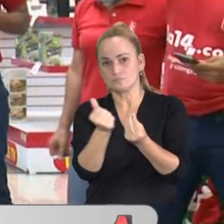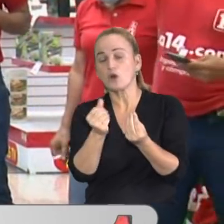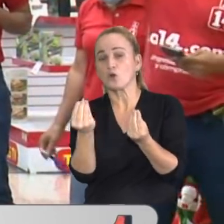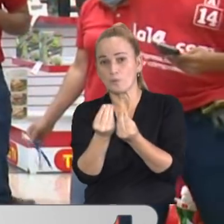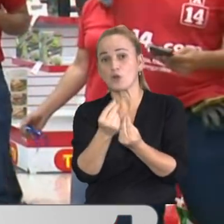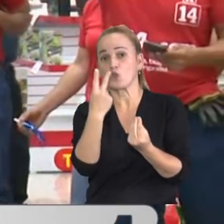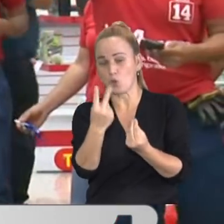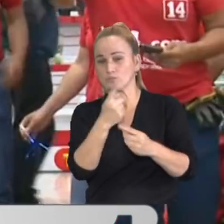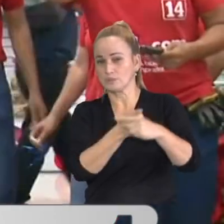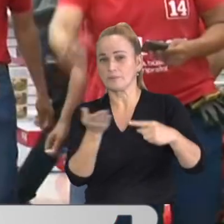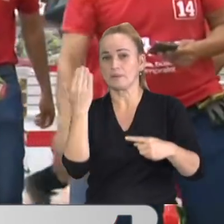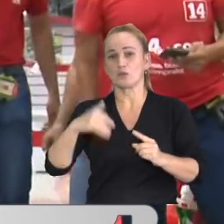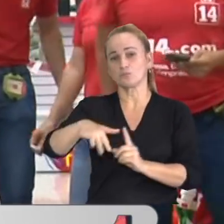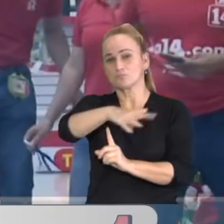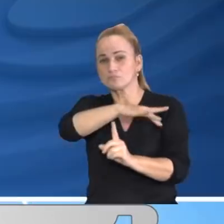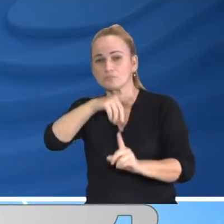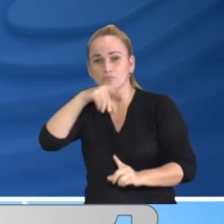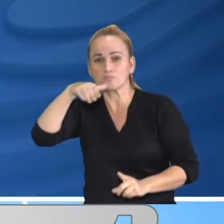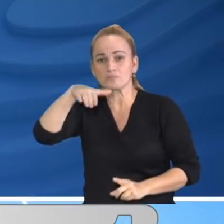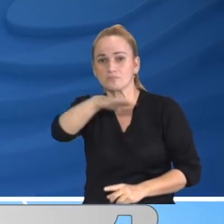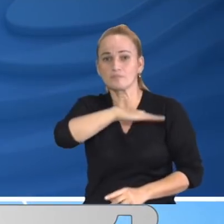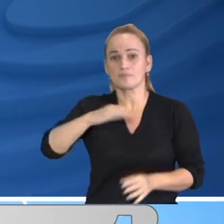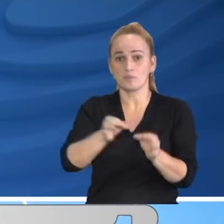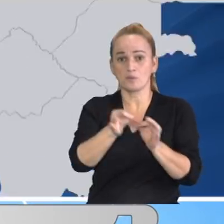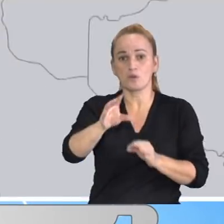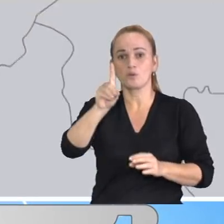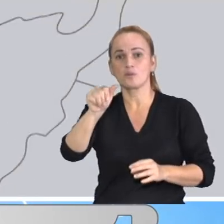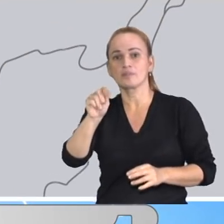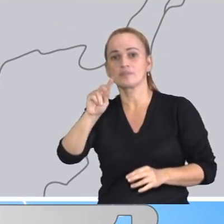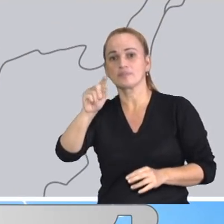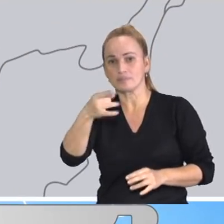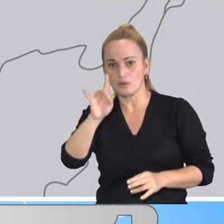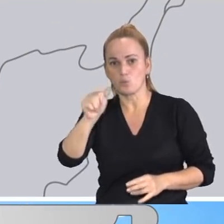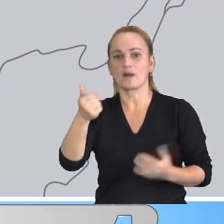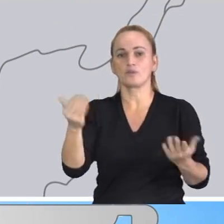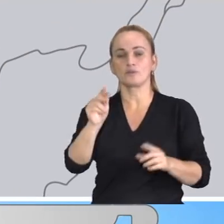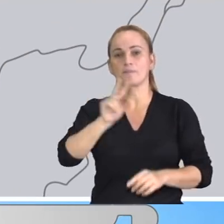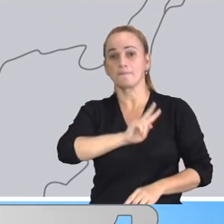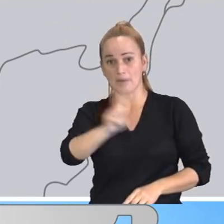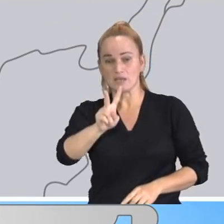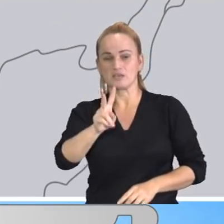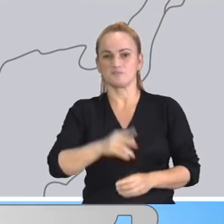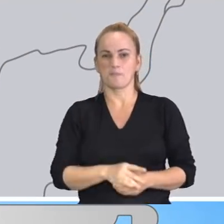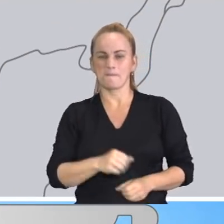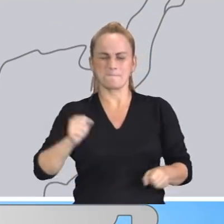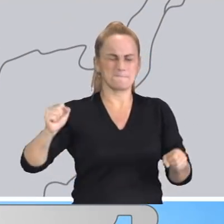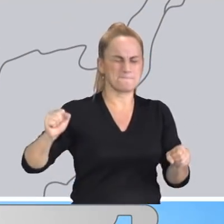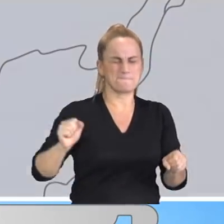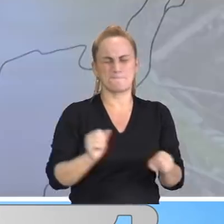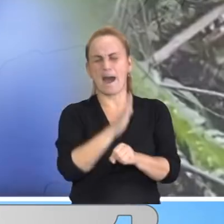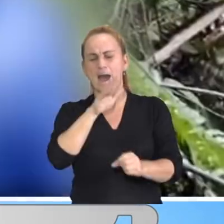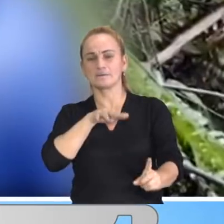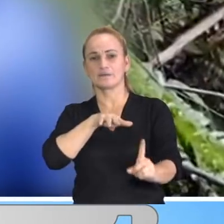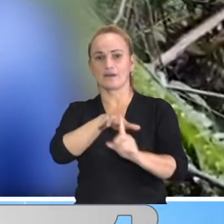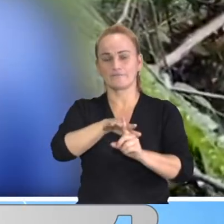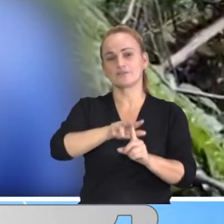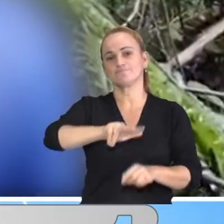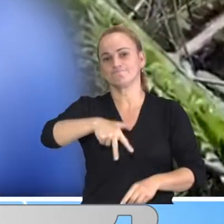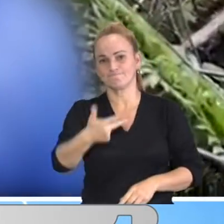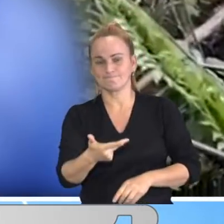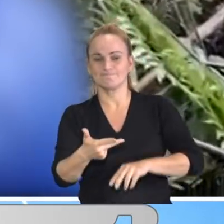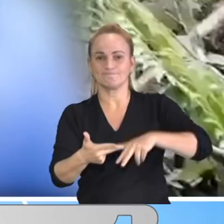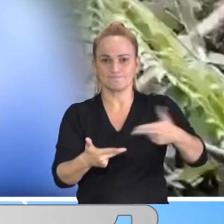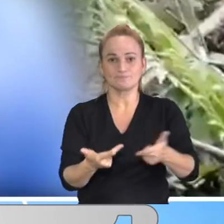hace algunas semanas en zona rural del municipio de Dagua, Valle del Cauca, tras un ataque con explosivos. De acuerdo con el padre,